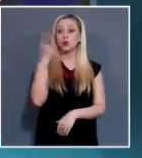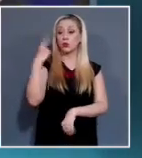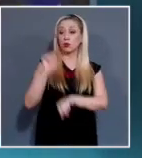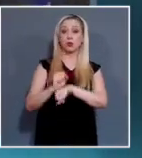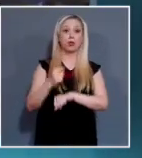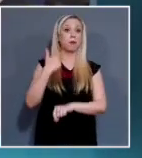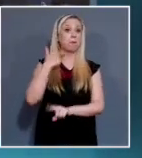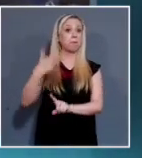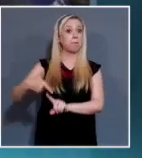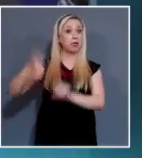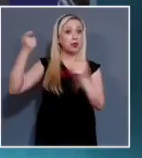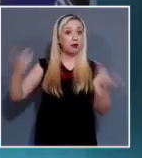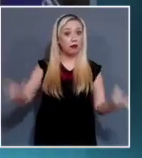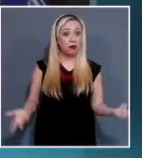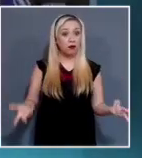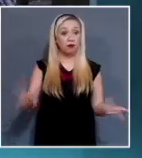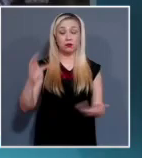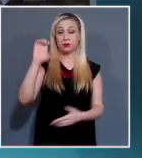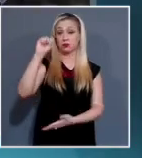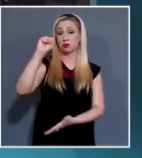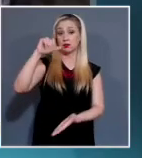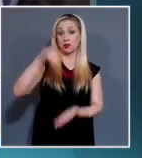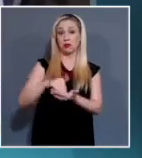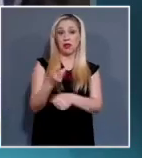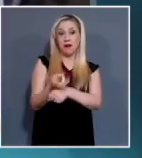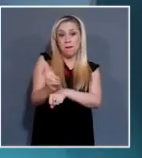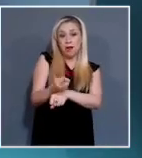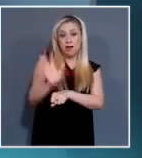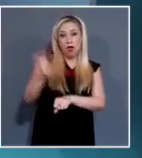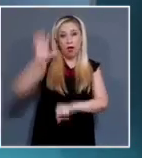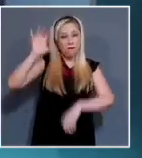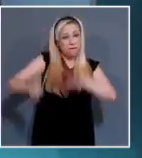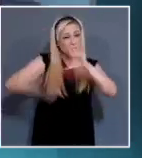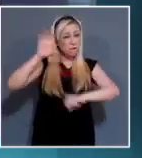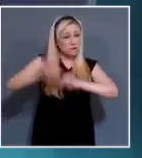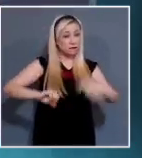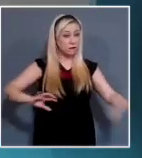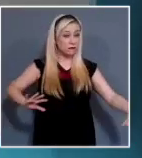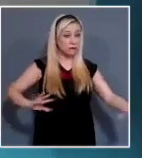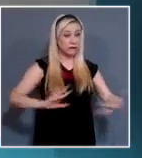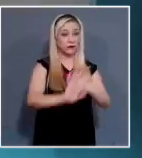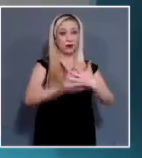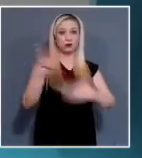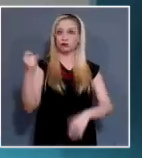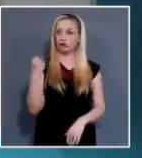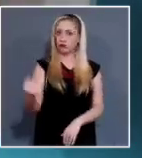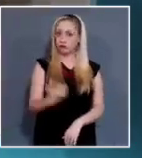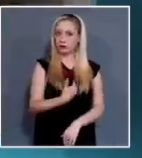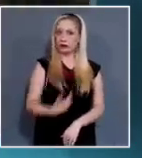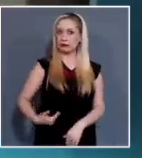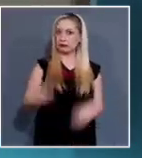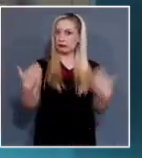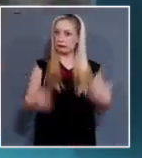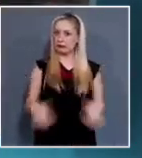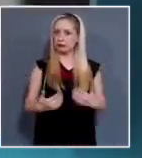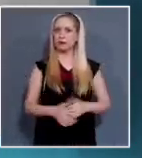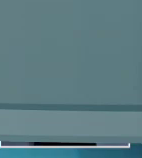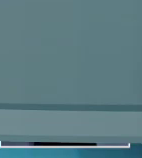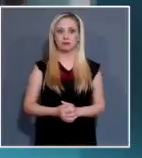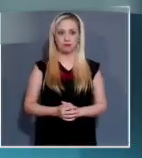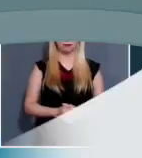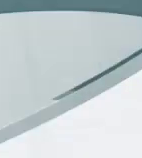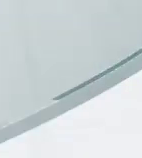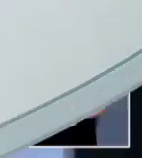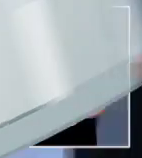van más de 60.000 pandilleros detenidos. Para el canal del Poder Judicial de la Federación, Héctor García Mejía.